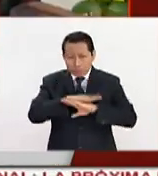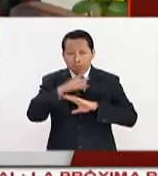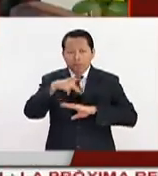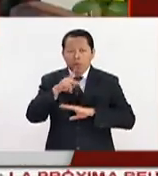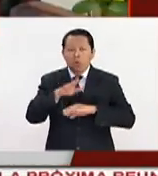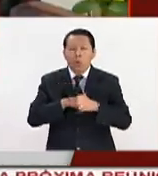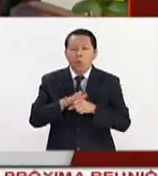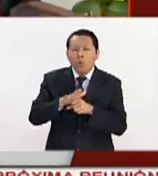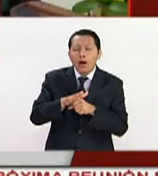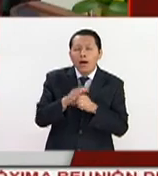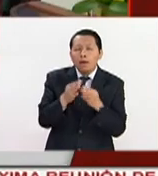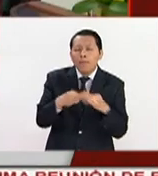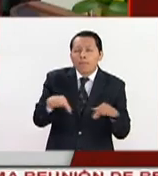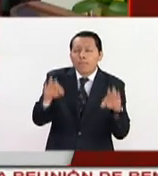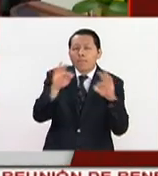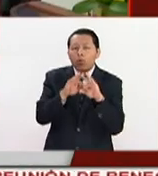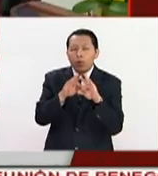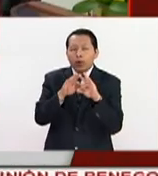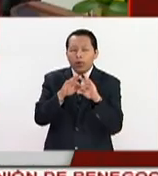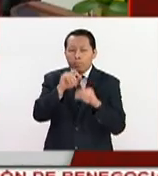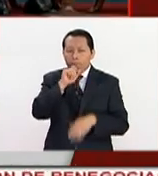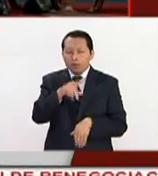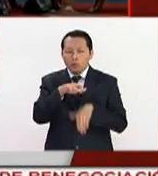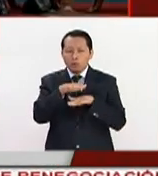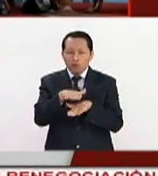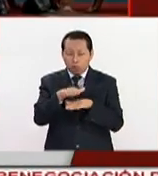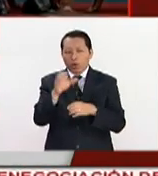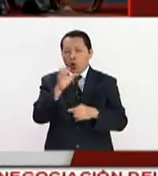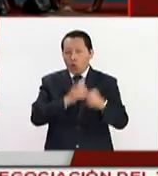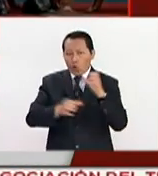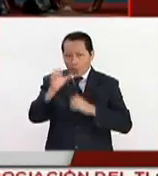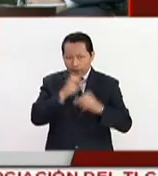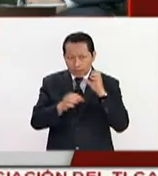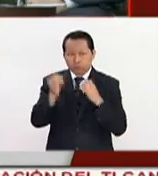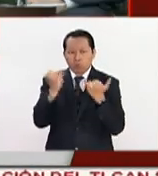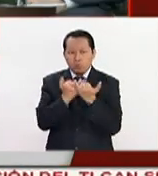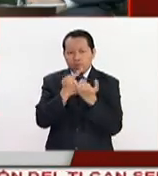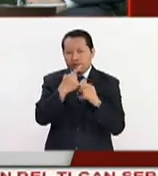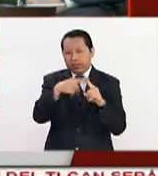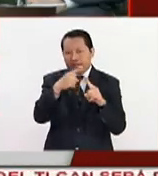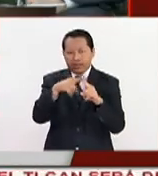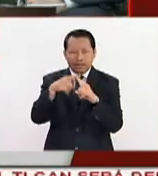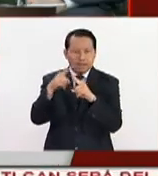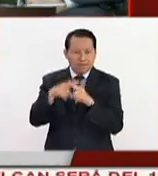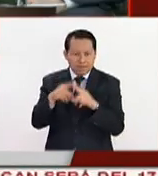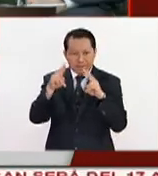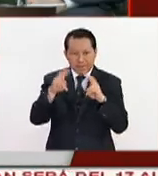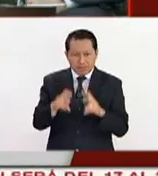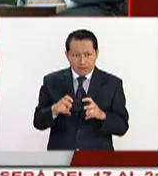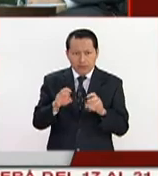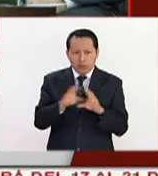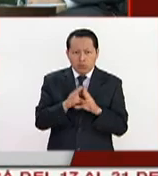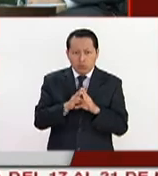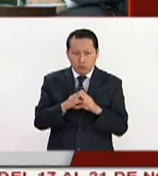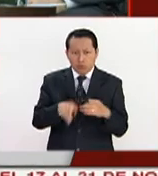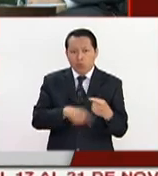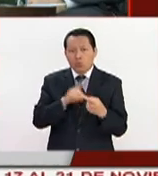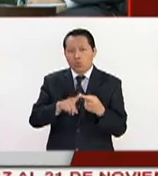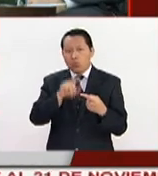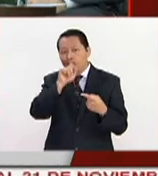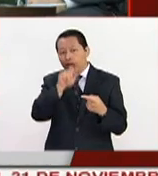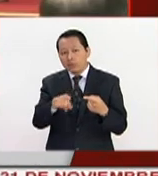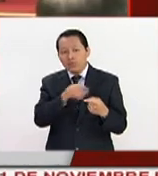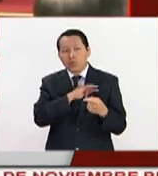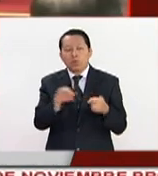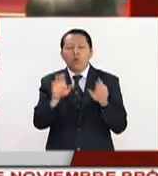es su posicionamiento concreto en torno al comercio y al multilateralismo, por supuesto, que por un lado eso también